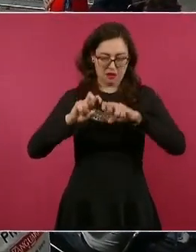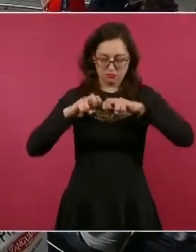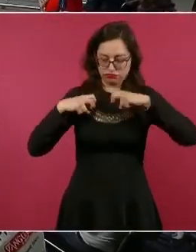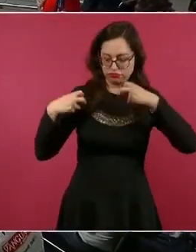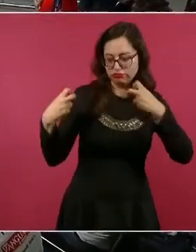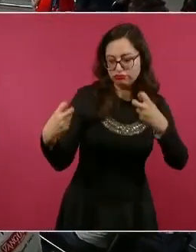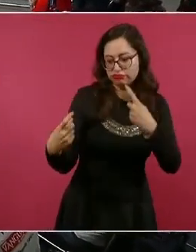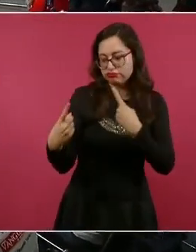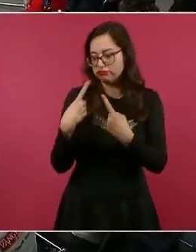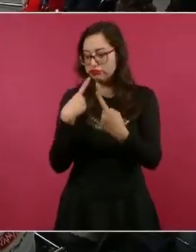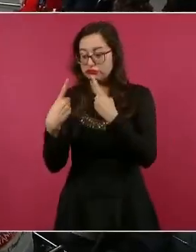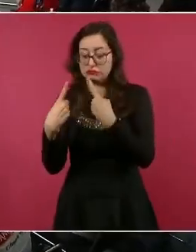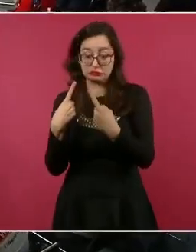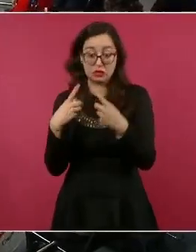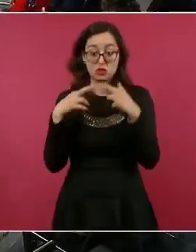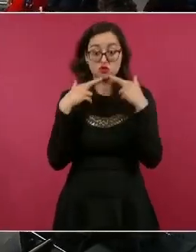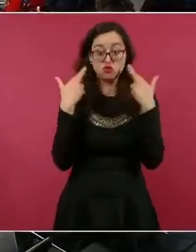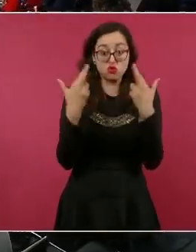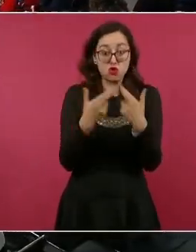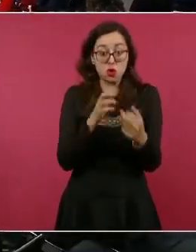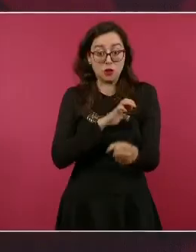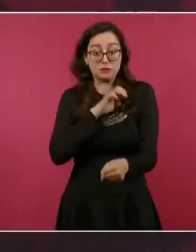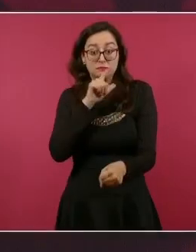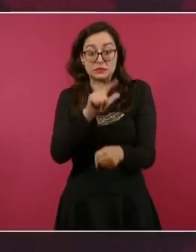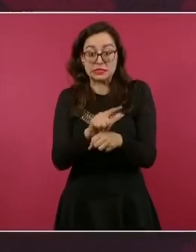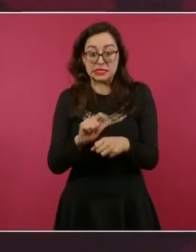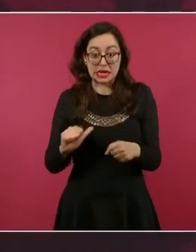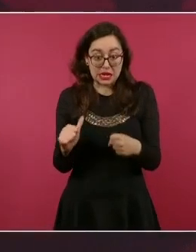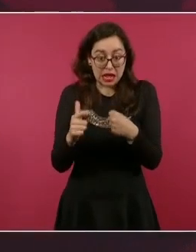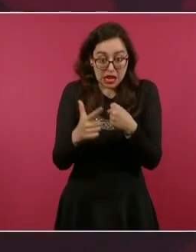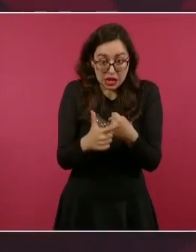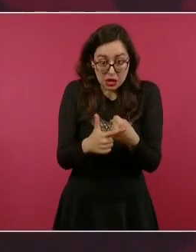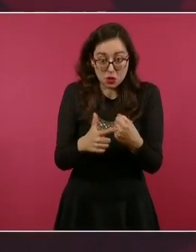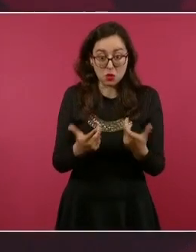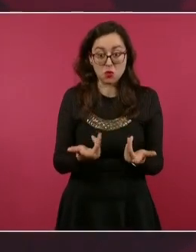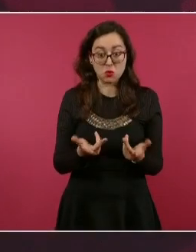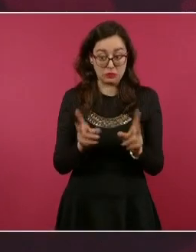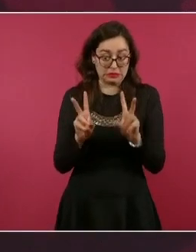grave? Sí, se pensó en una reunión